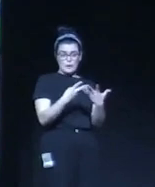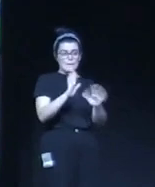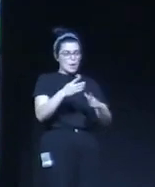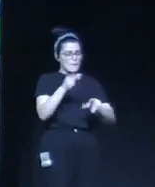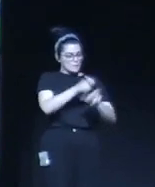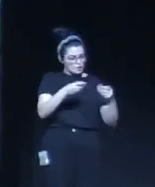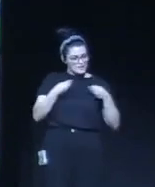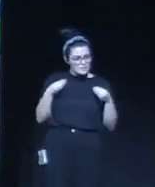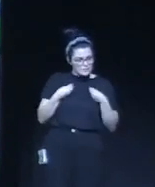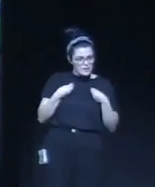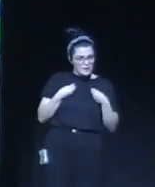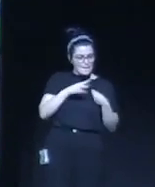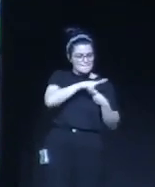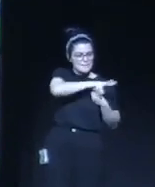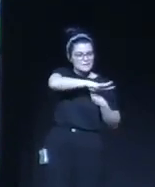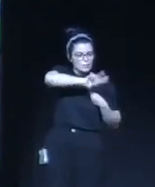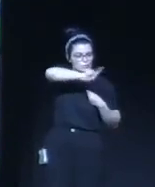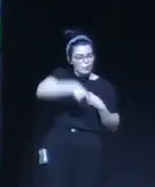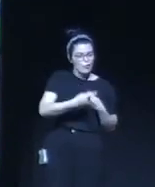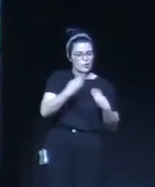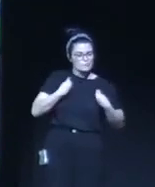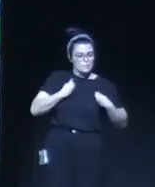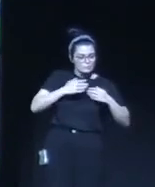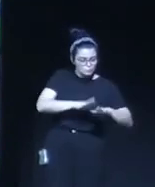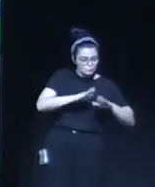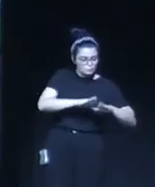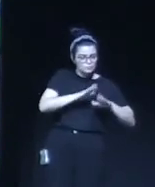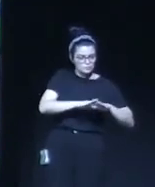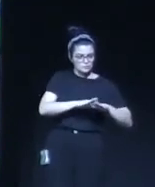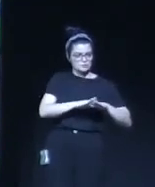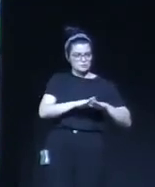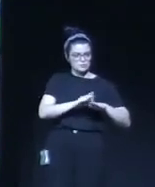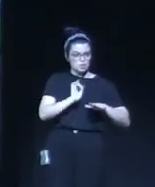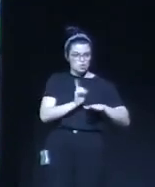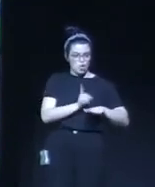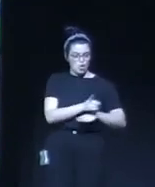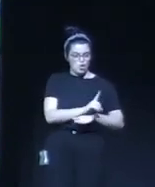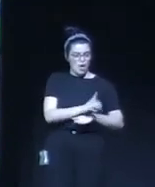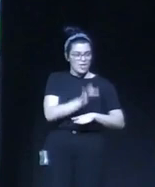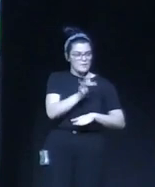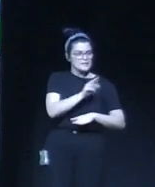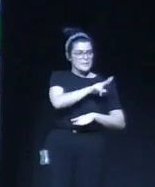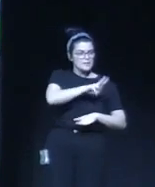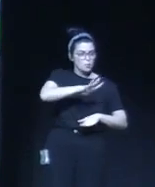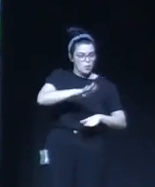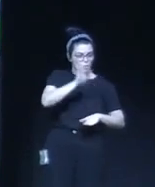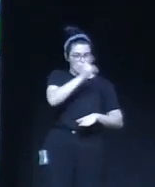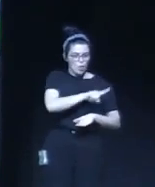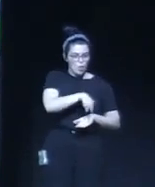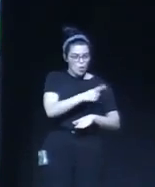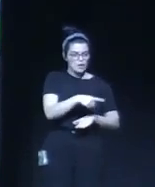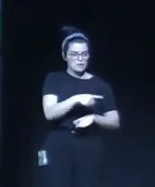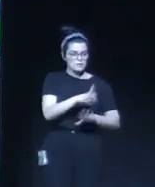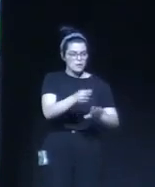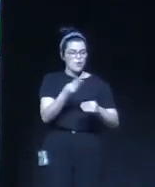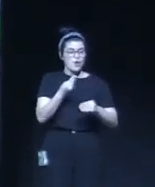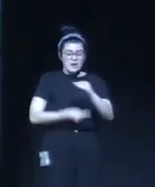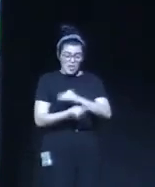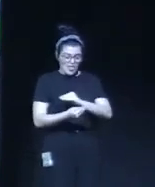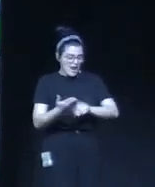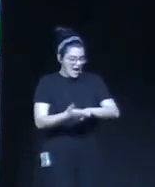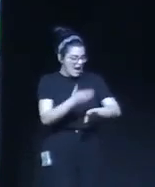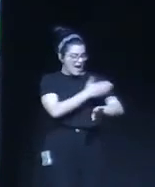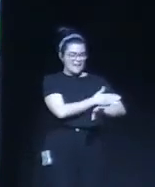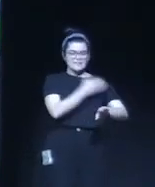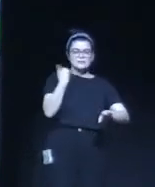vive las 24 horas. Y no solo son las 24 horas, es las 24 horas desde antes de nacer. Porque